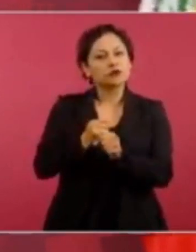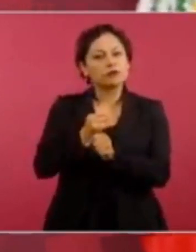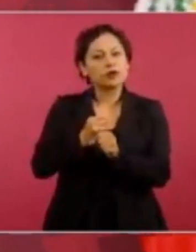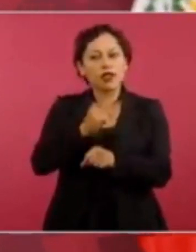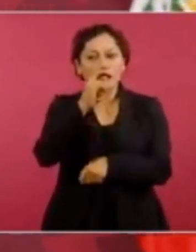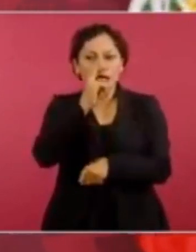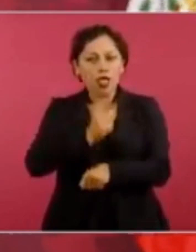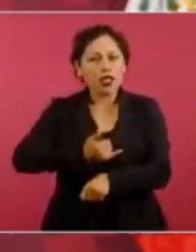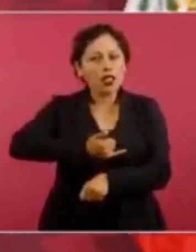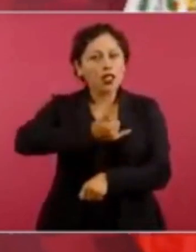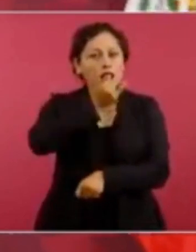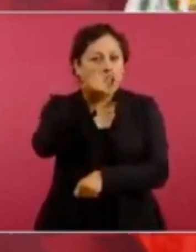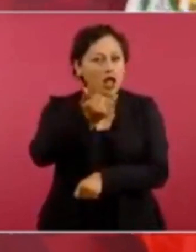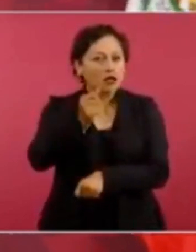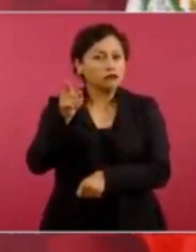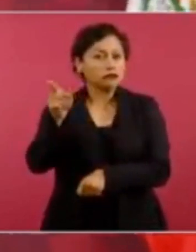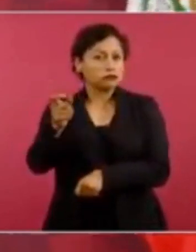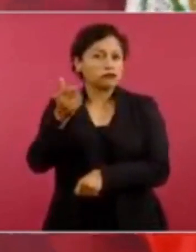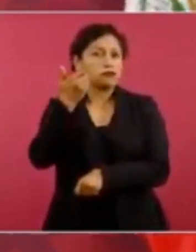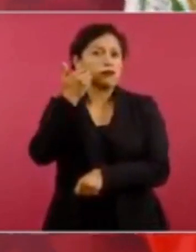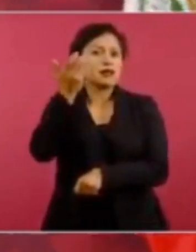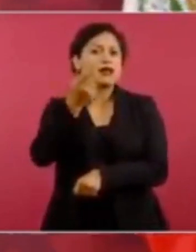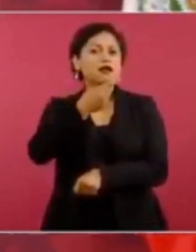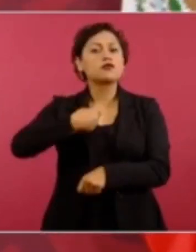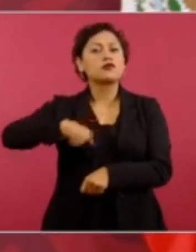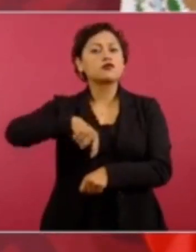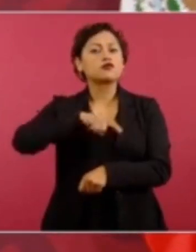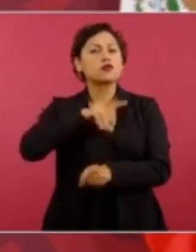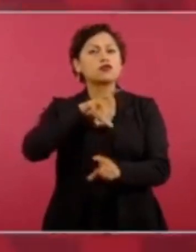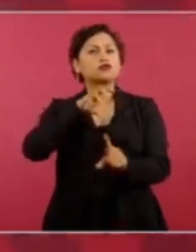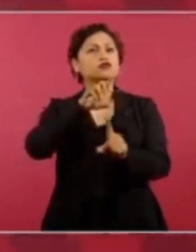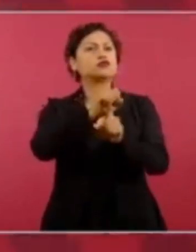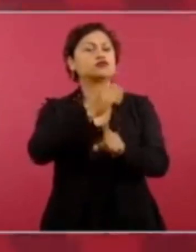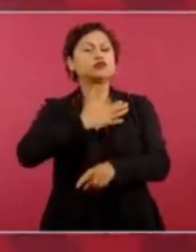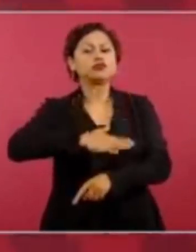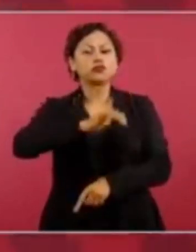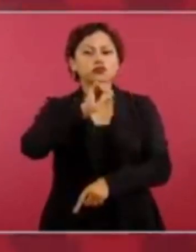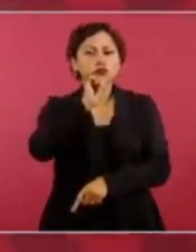que no cumpliéramos nuestro compromiso de justicia